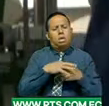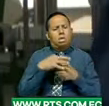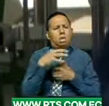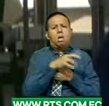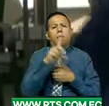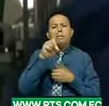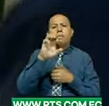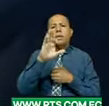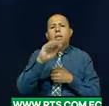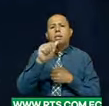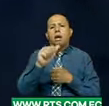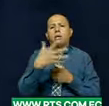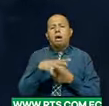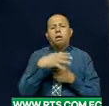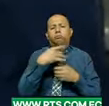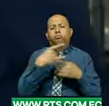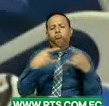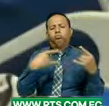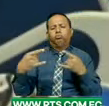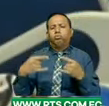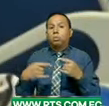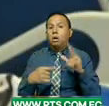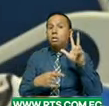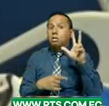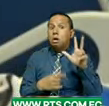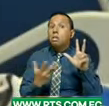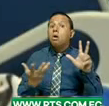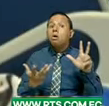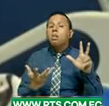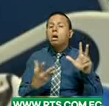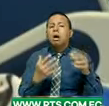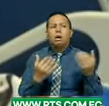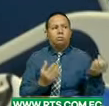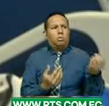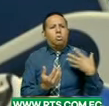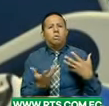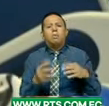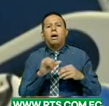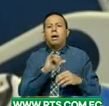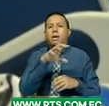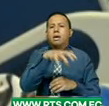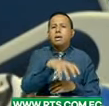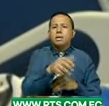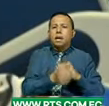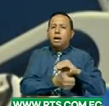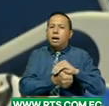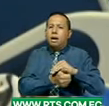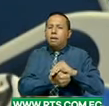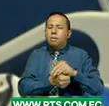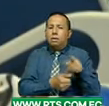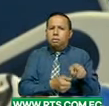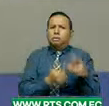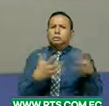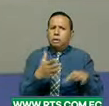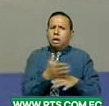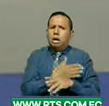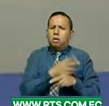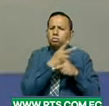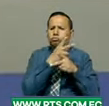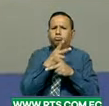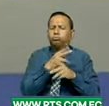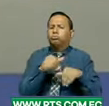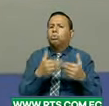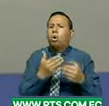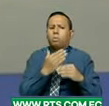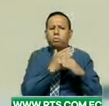coronavirus. De esa cifra, 3 identificados en las últimas horas en las Islas Galápagos, donde se están tomando acciones para evitar